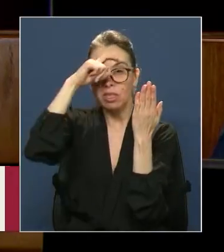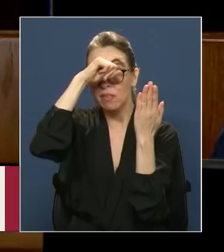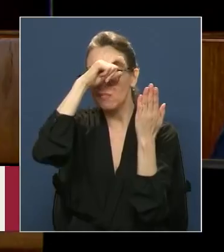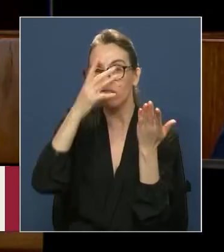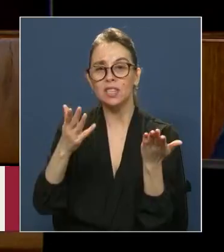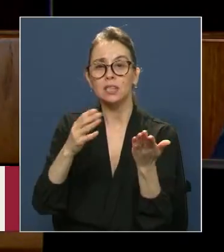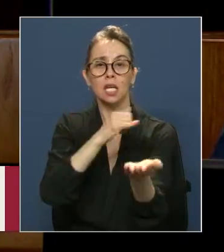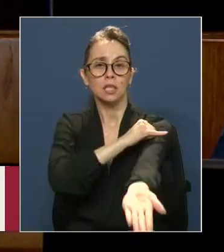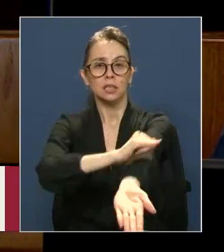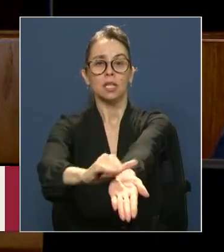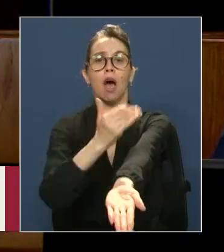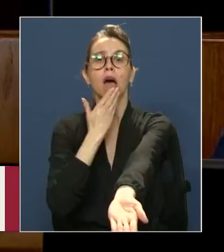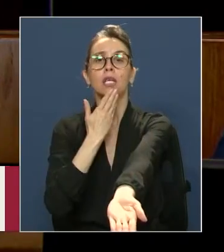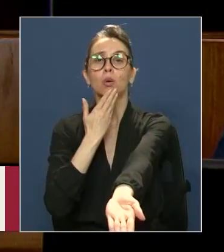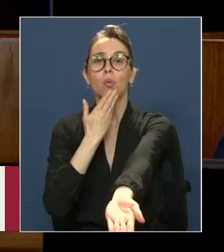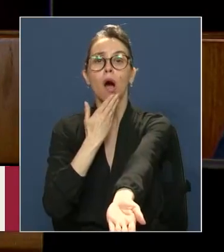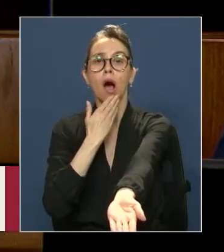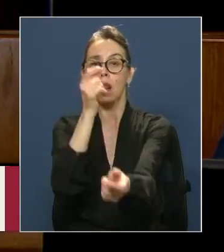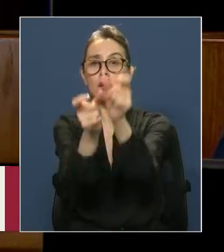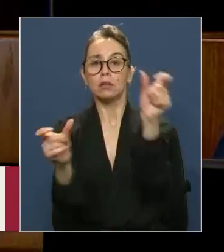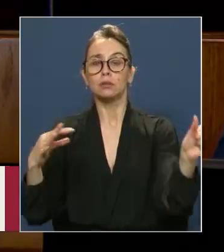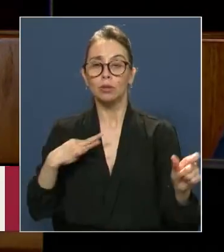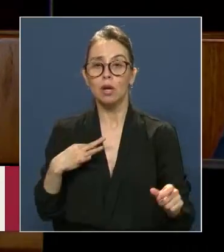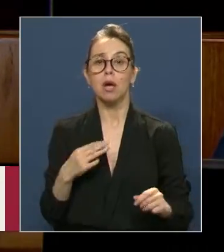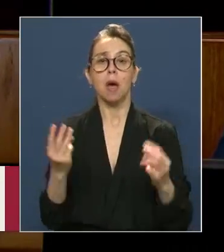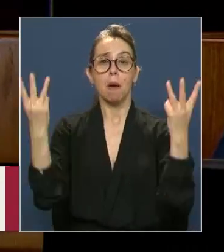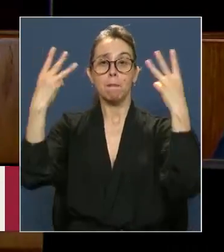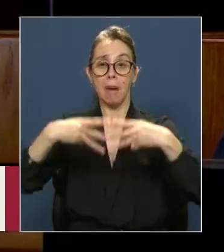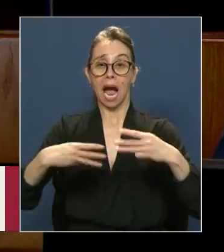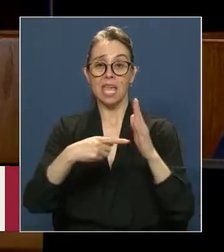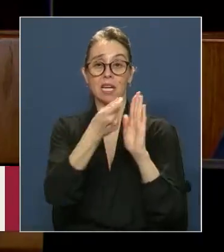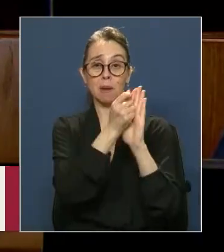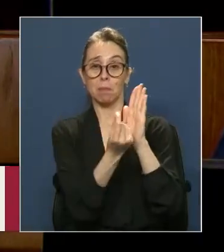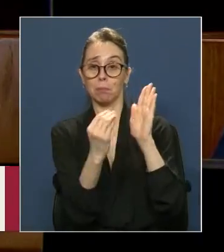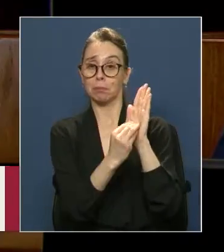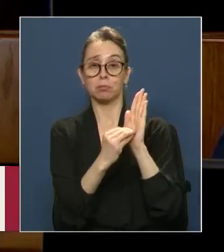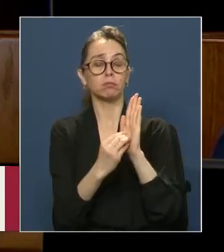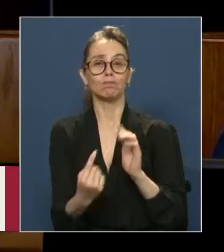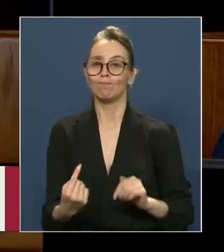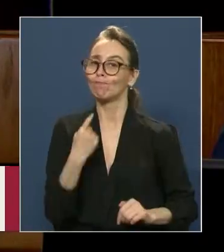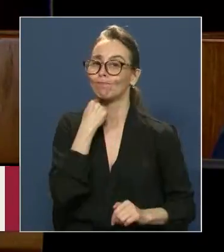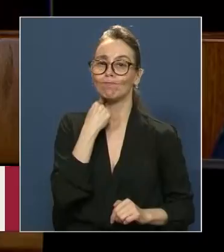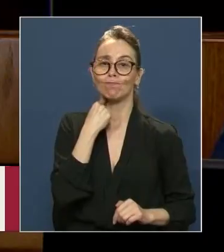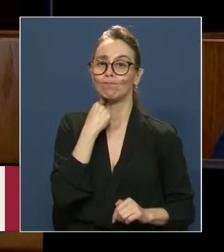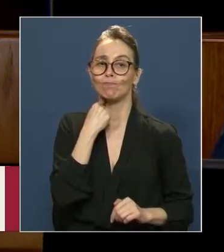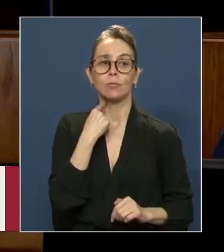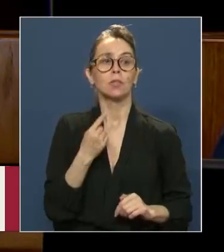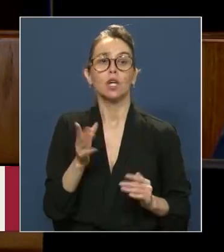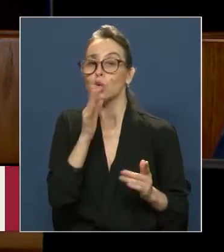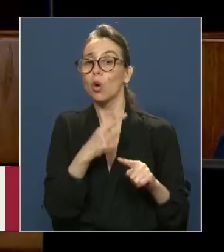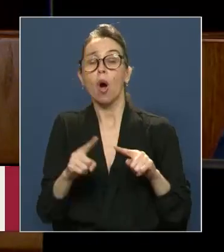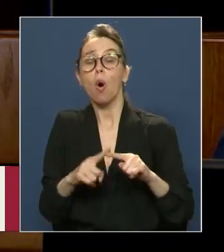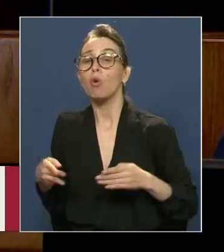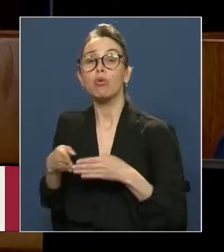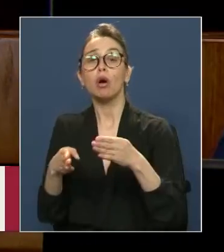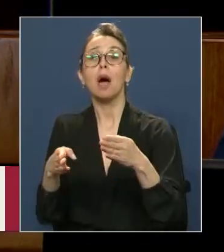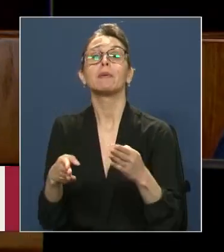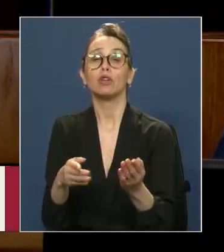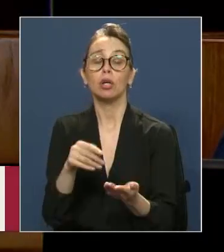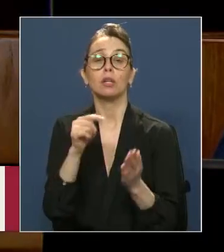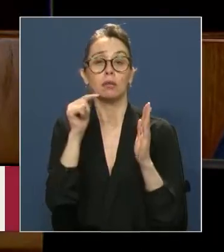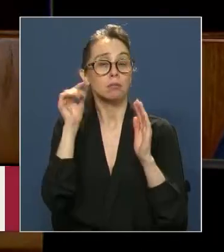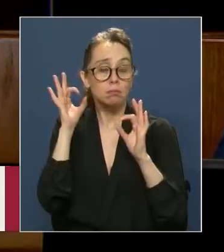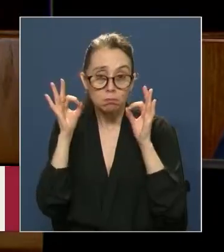ocurra. Magallanes se ve afectado con este presupuesto. Así las cosas, no tenemos otro camino que